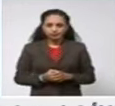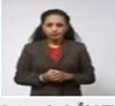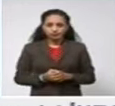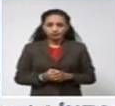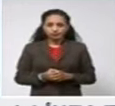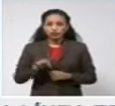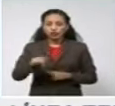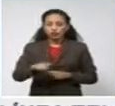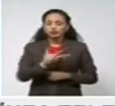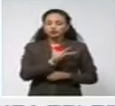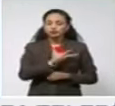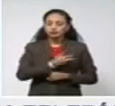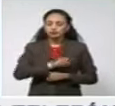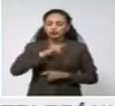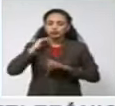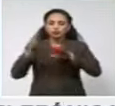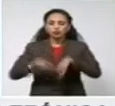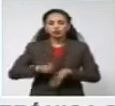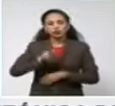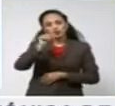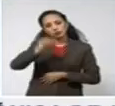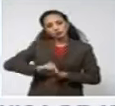el fallecimiento de dos personas,